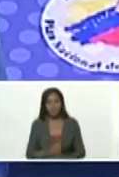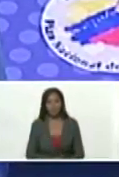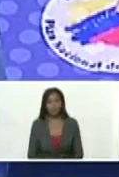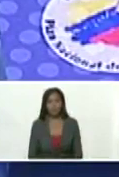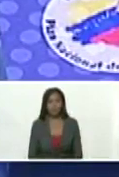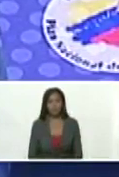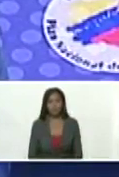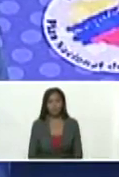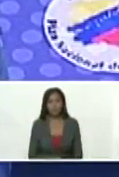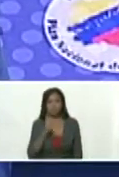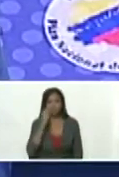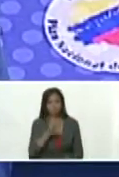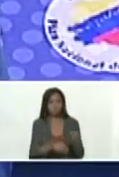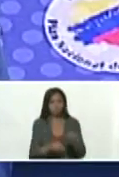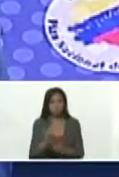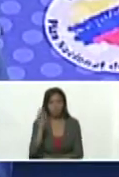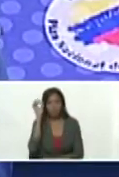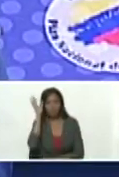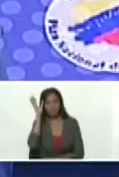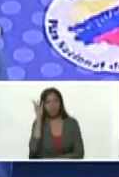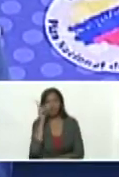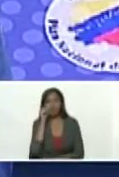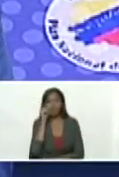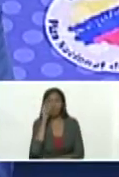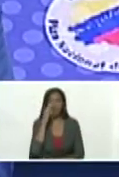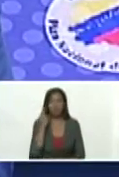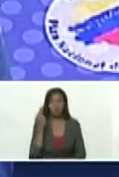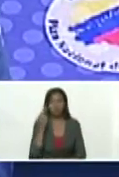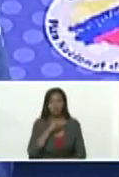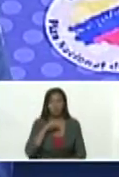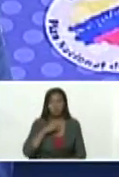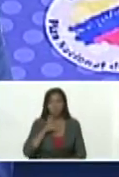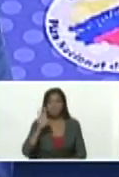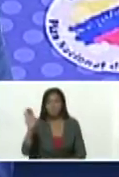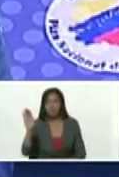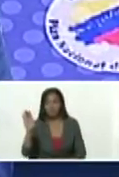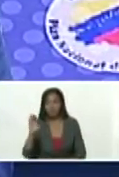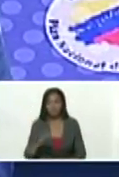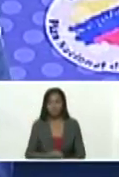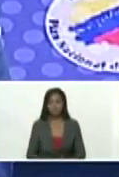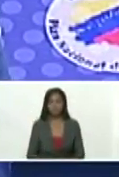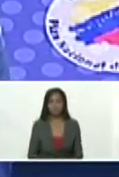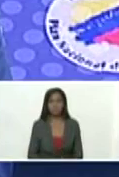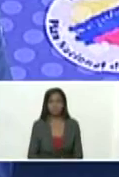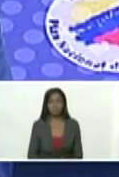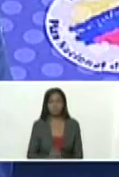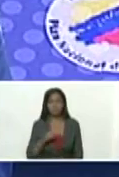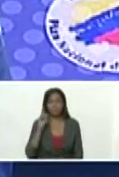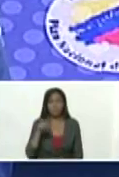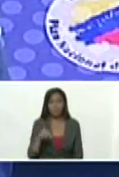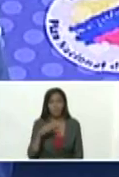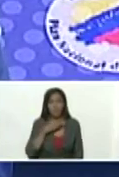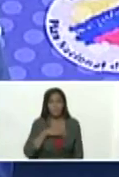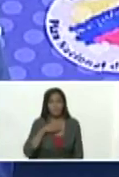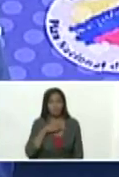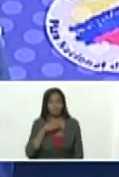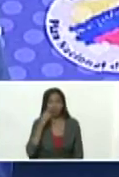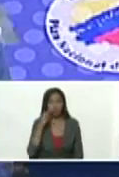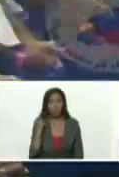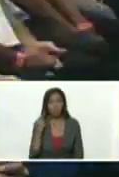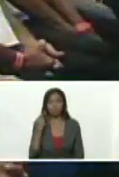se ha sembrado la idea del gran Robinson en nuestra patria. Hoy también la misión Robinson está de